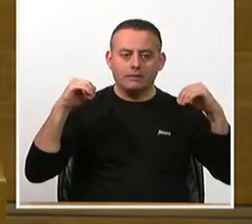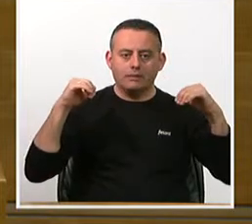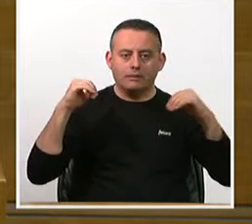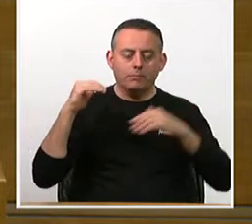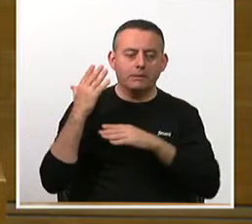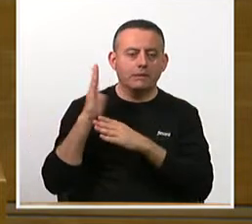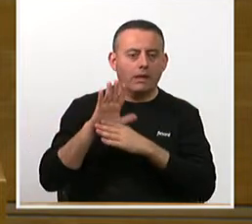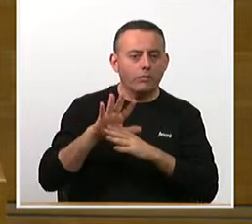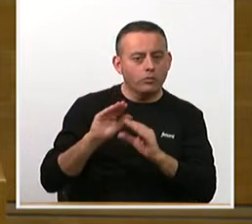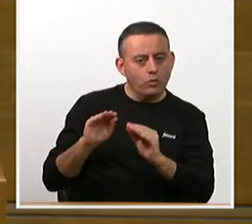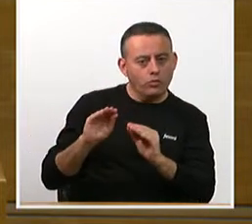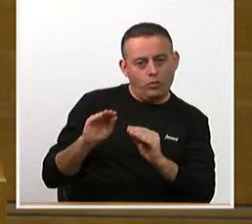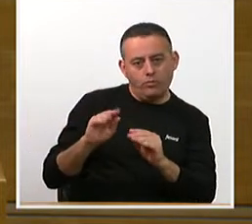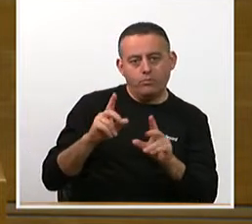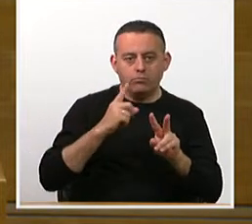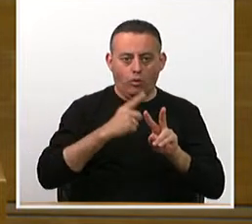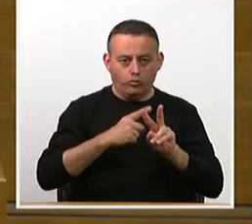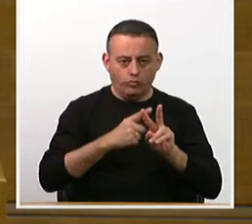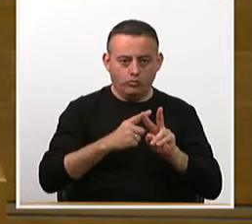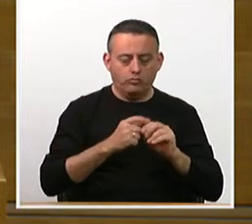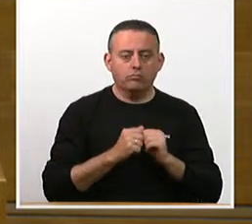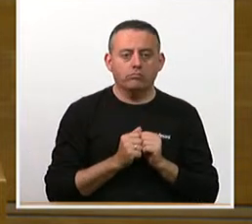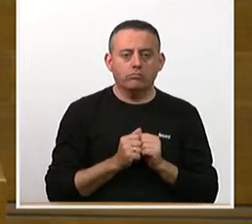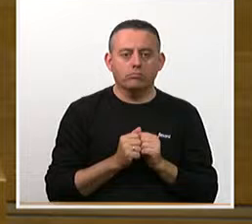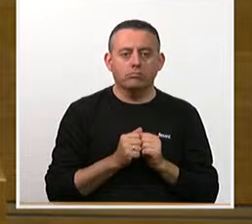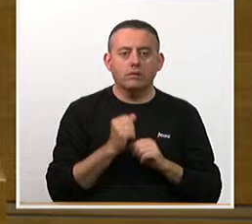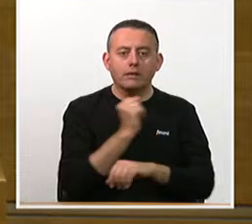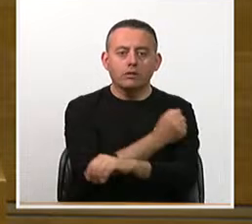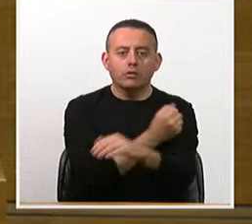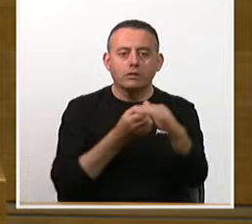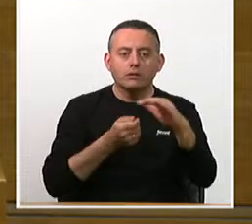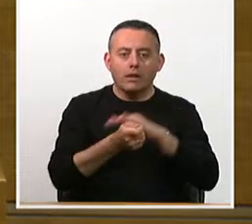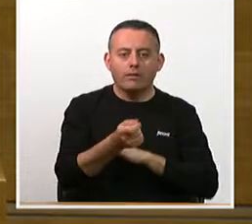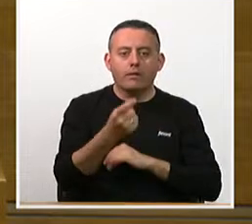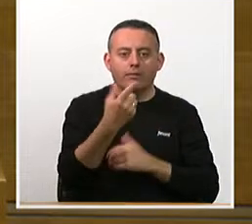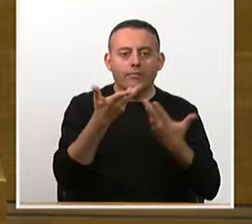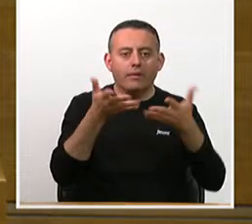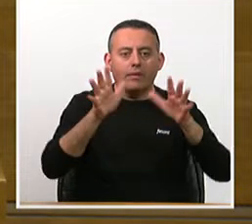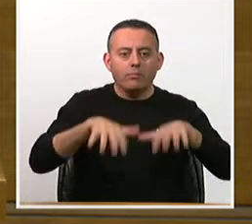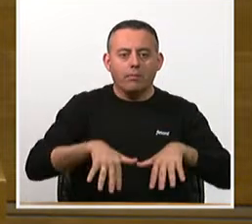por el grupo parlamentario vox cortes valencianas registro de entrada